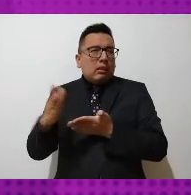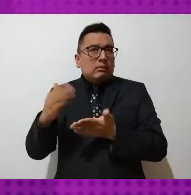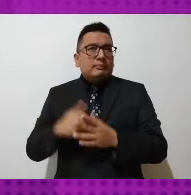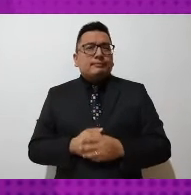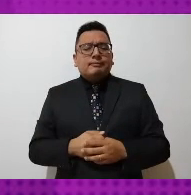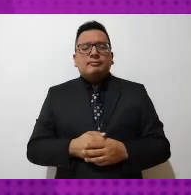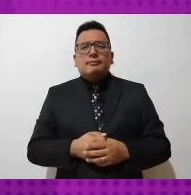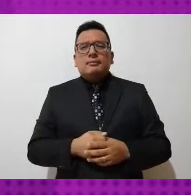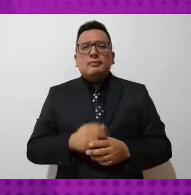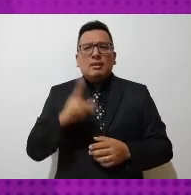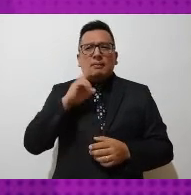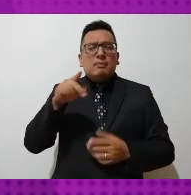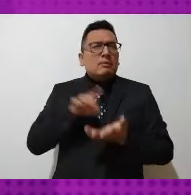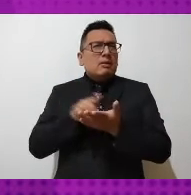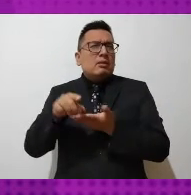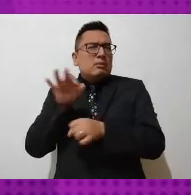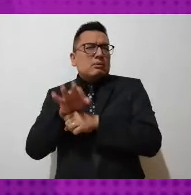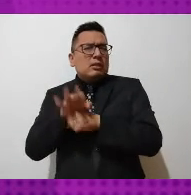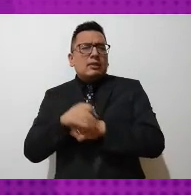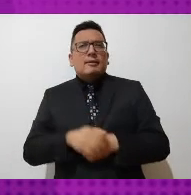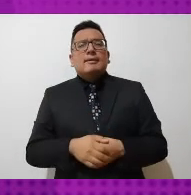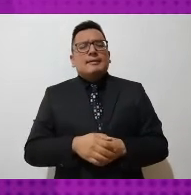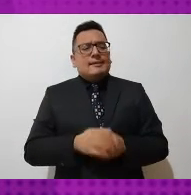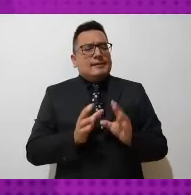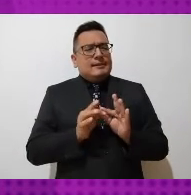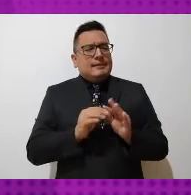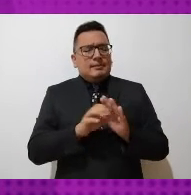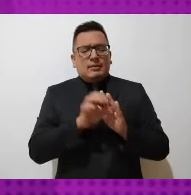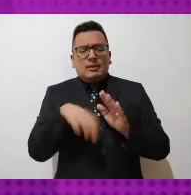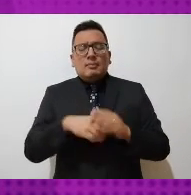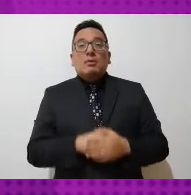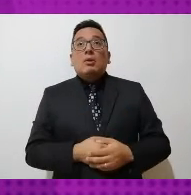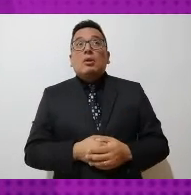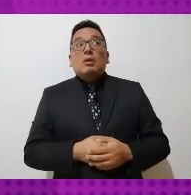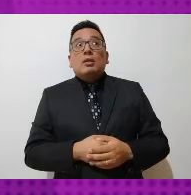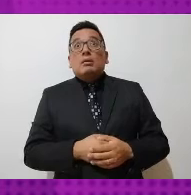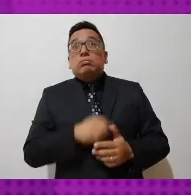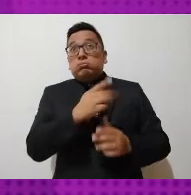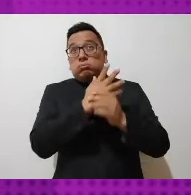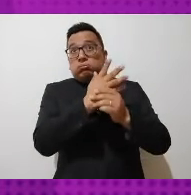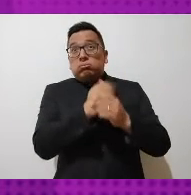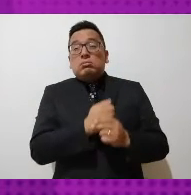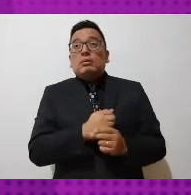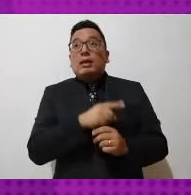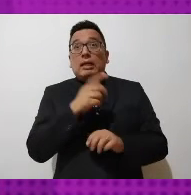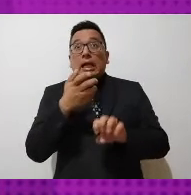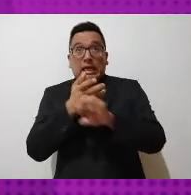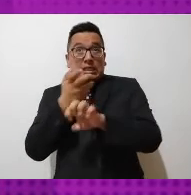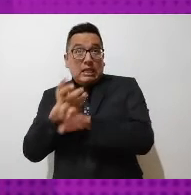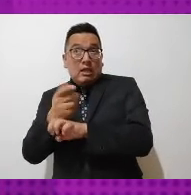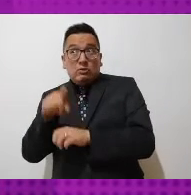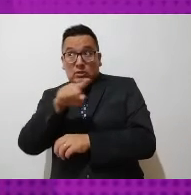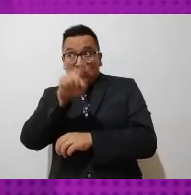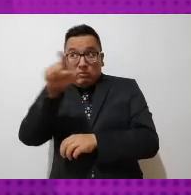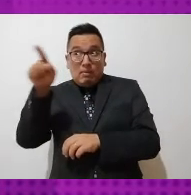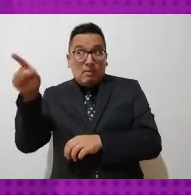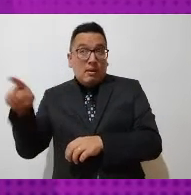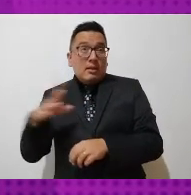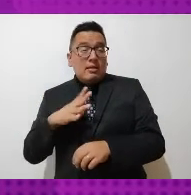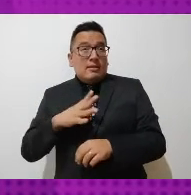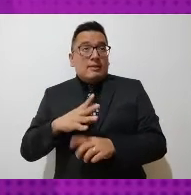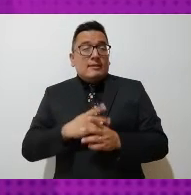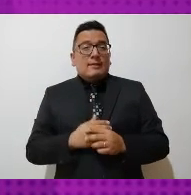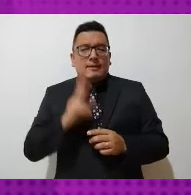se hablaba que verdaderamente desde lo local es de donde podemos proteger estos derechos de